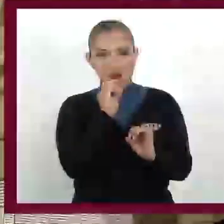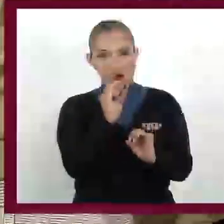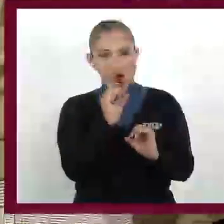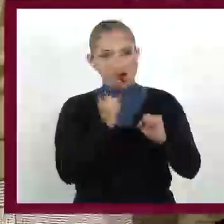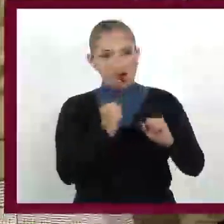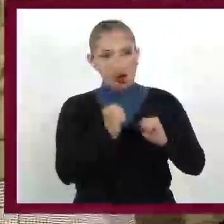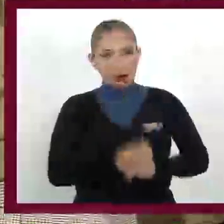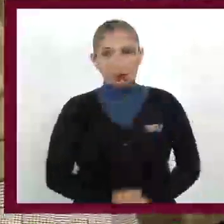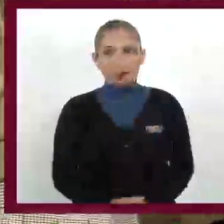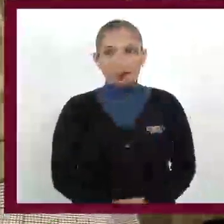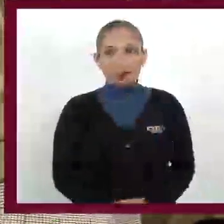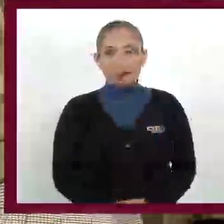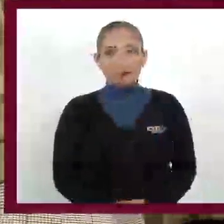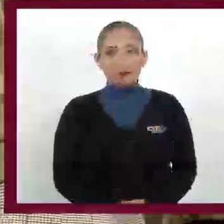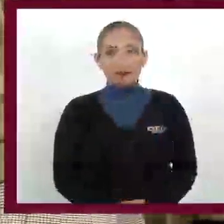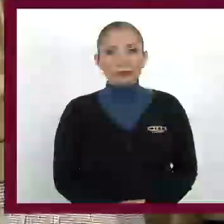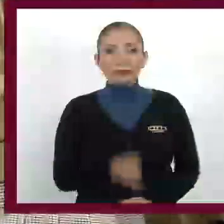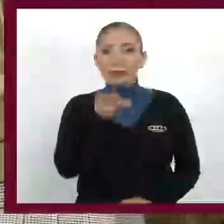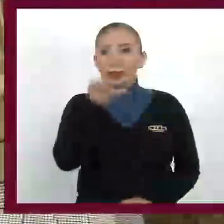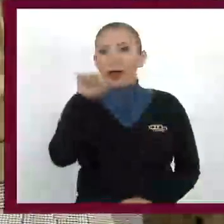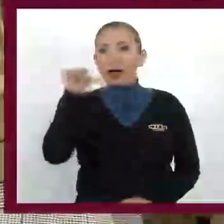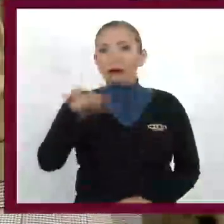rugosa.